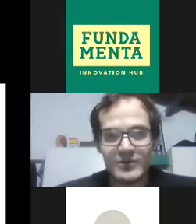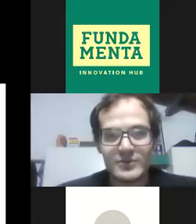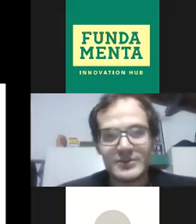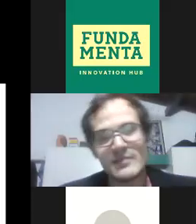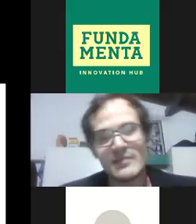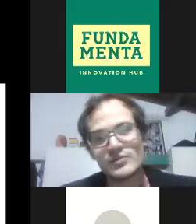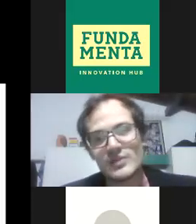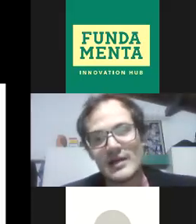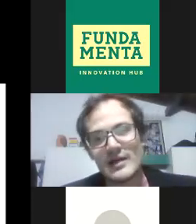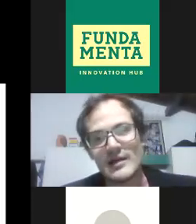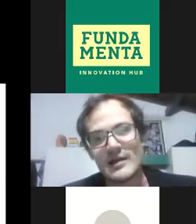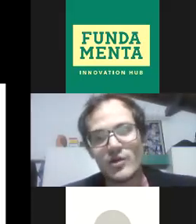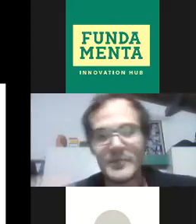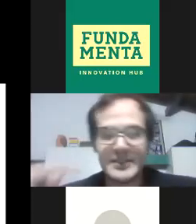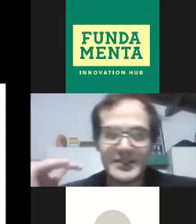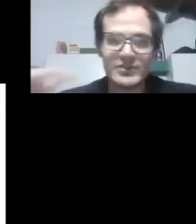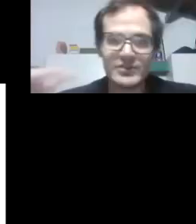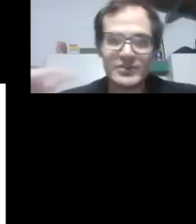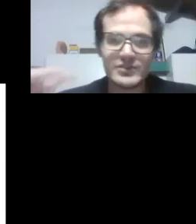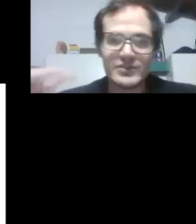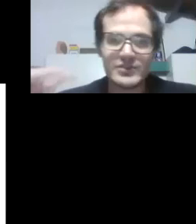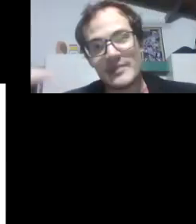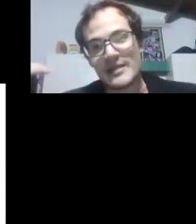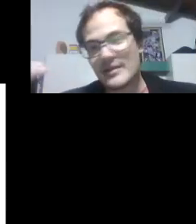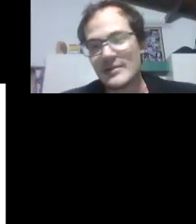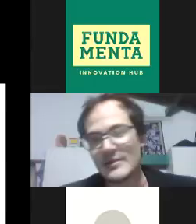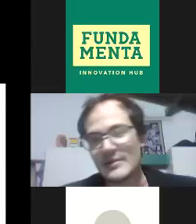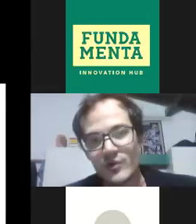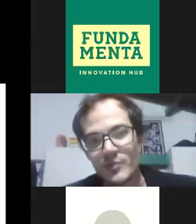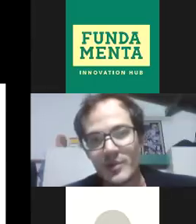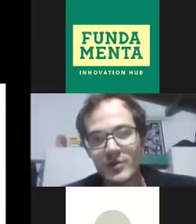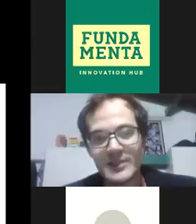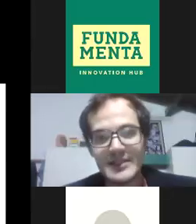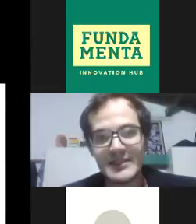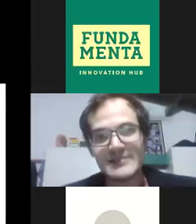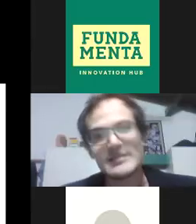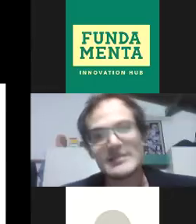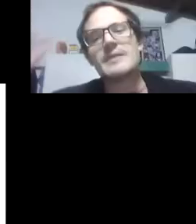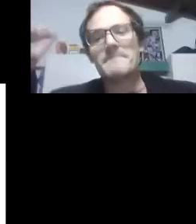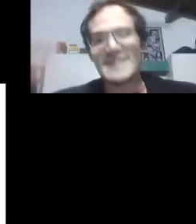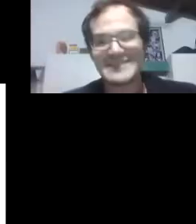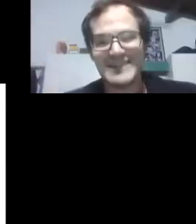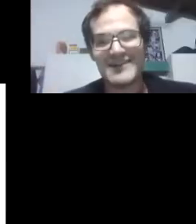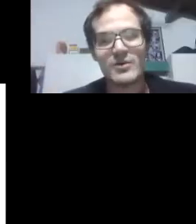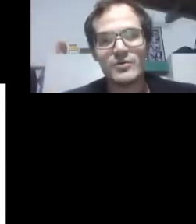abajo tenemos a los mestizos, ¿verdad? Es decir, la mezcla de europeos con indígenas.